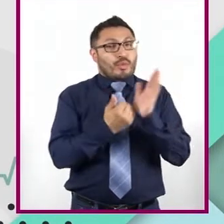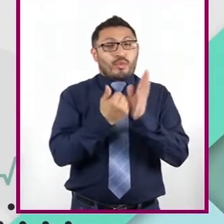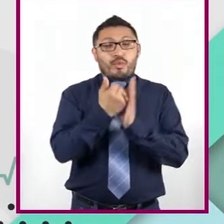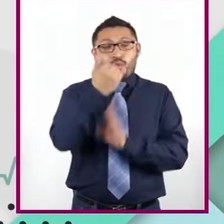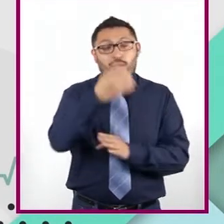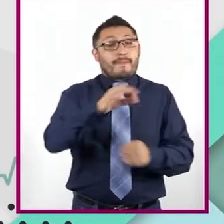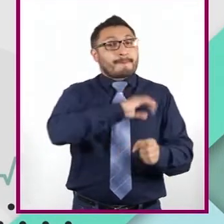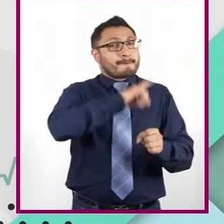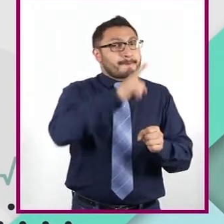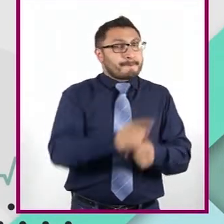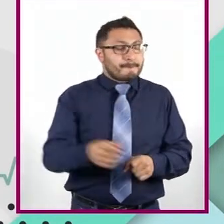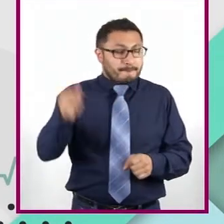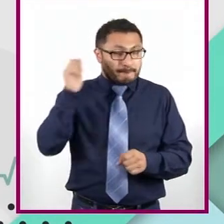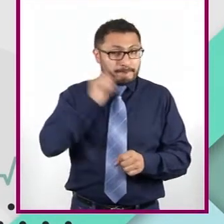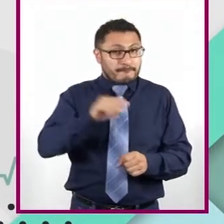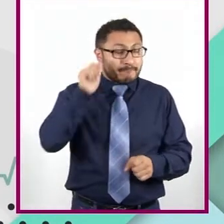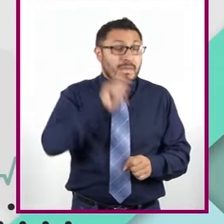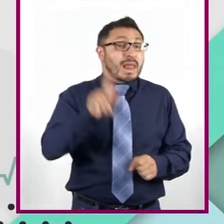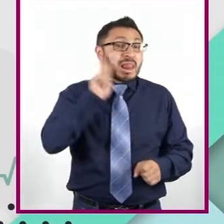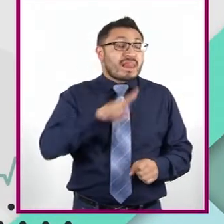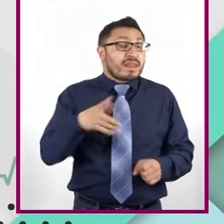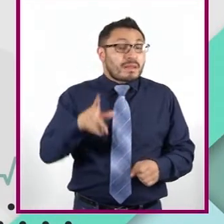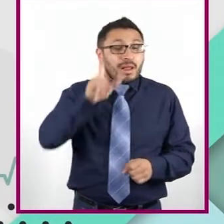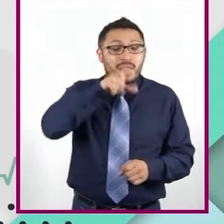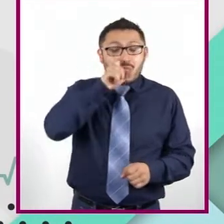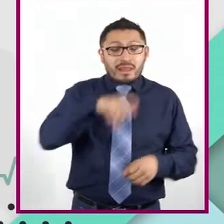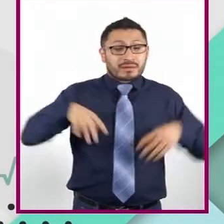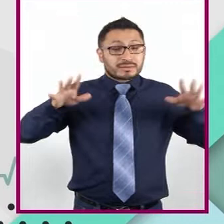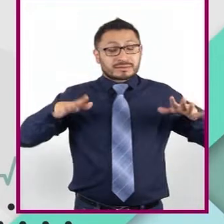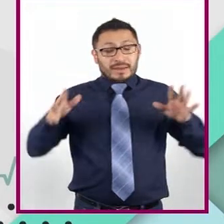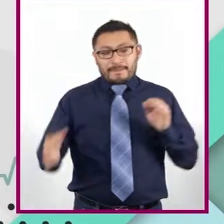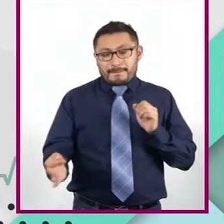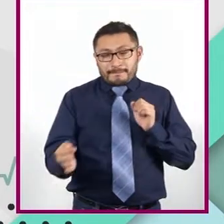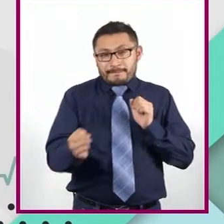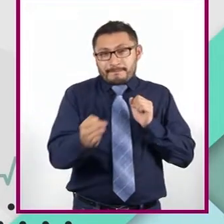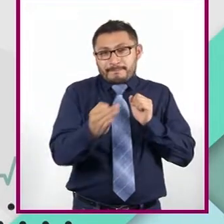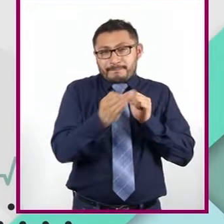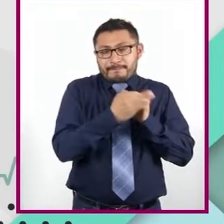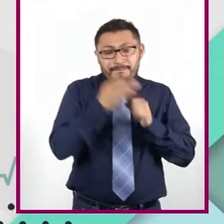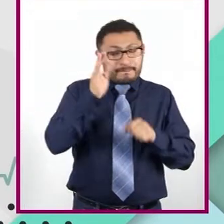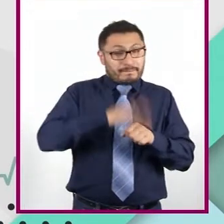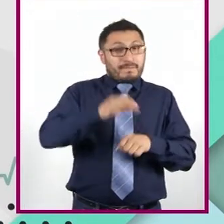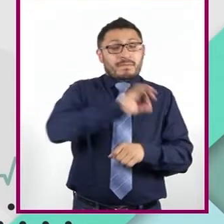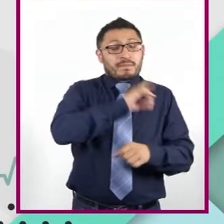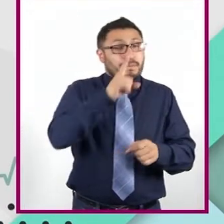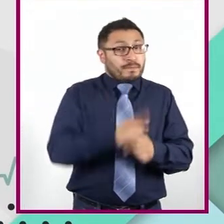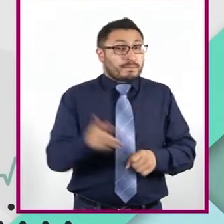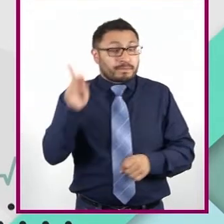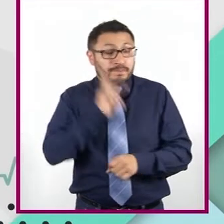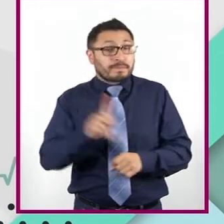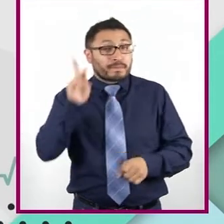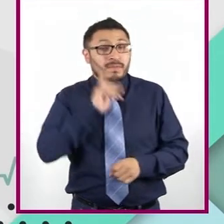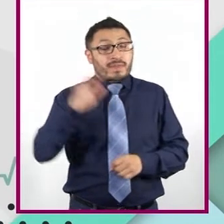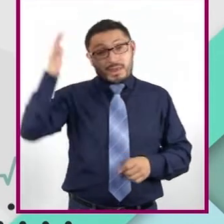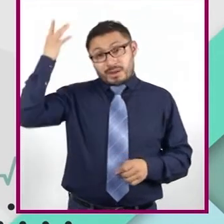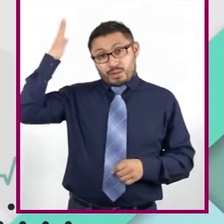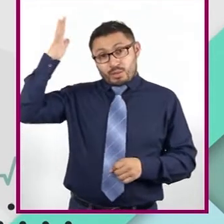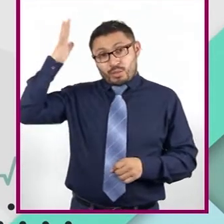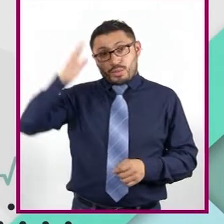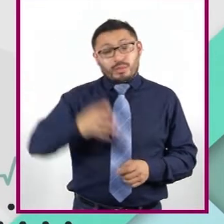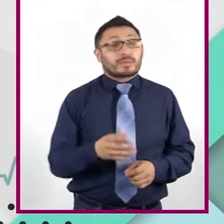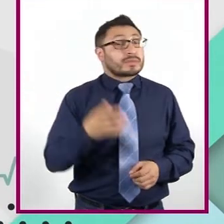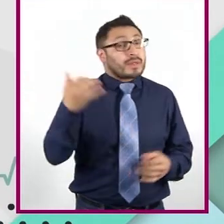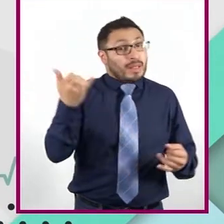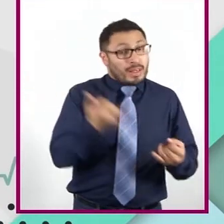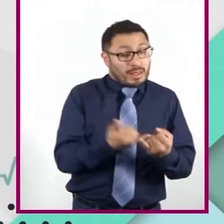la probabilidad frecuencial de caer águila se acerca cada vez más a la probabilidad frecuencial de obtener un sol. Y